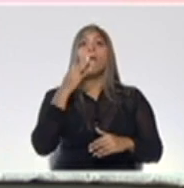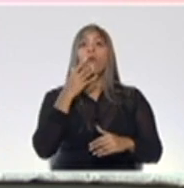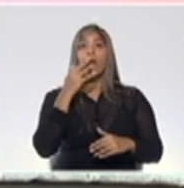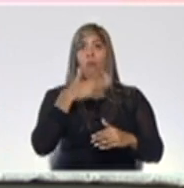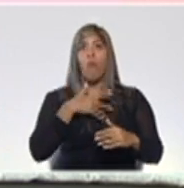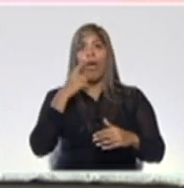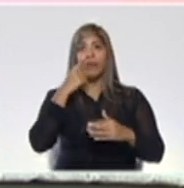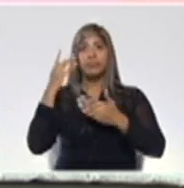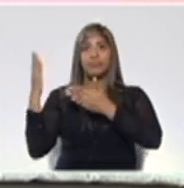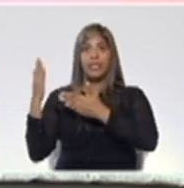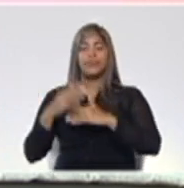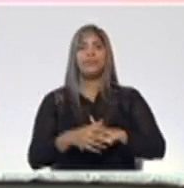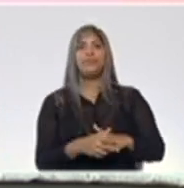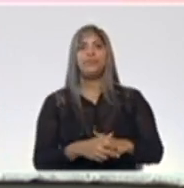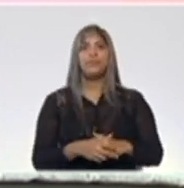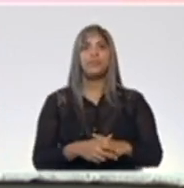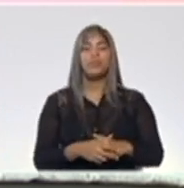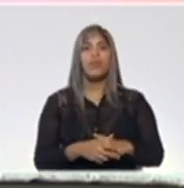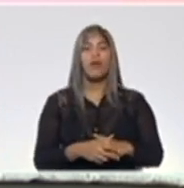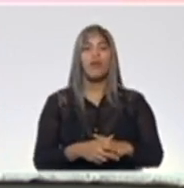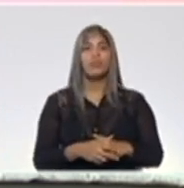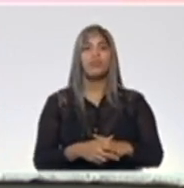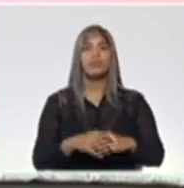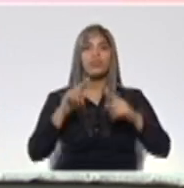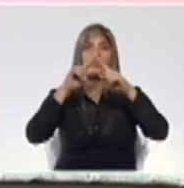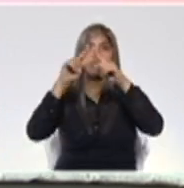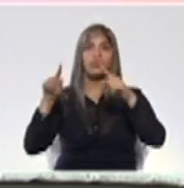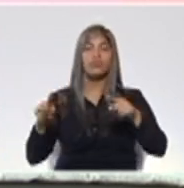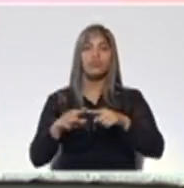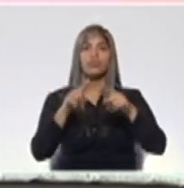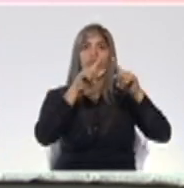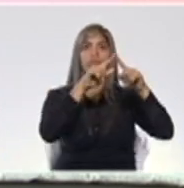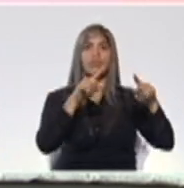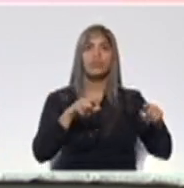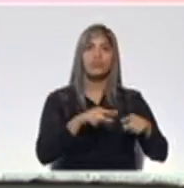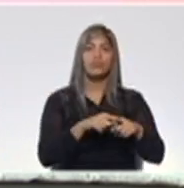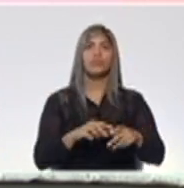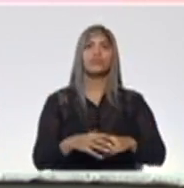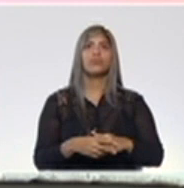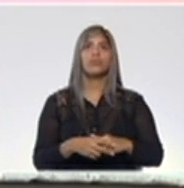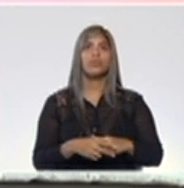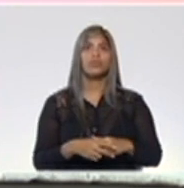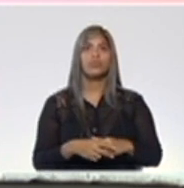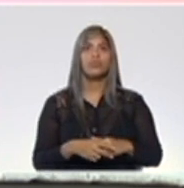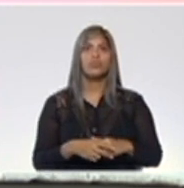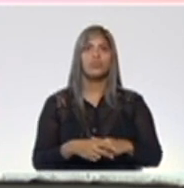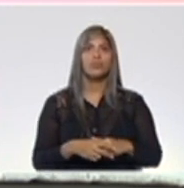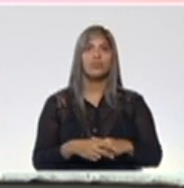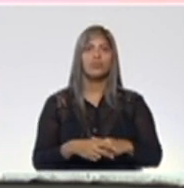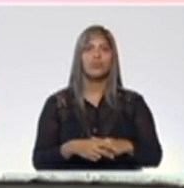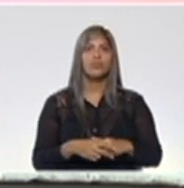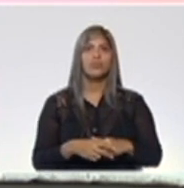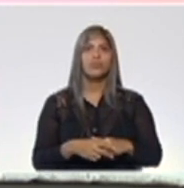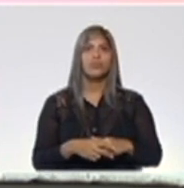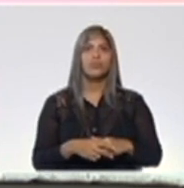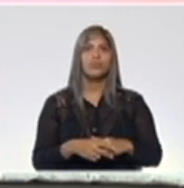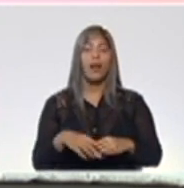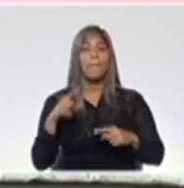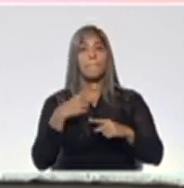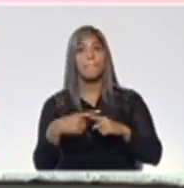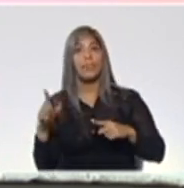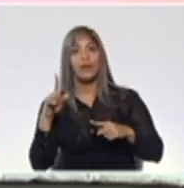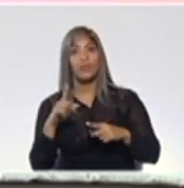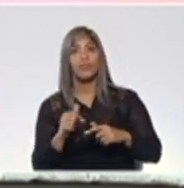acá, estos serían los catetos y este sería la hipotenusa. Pero